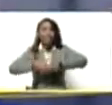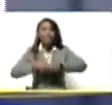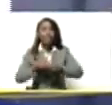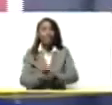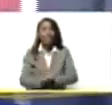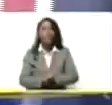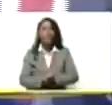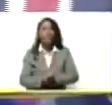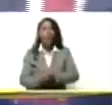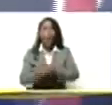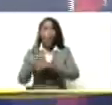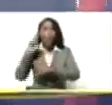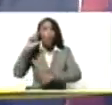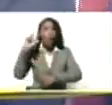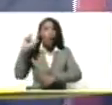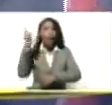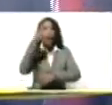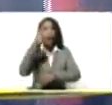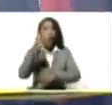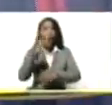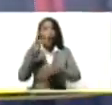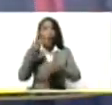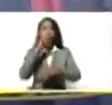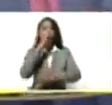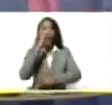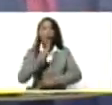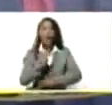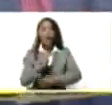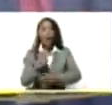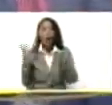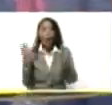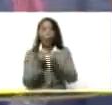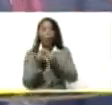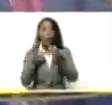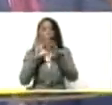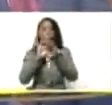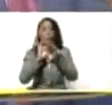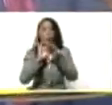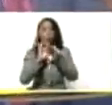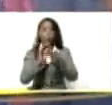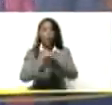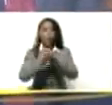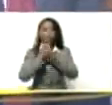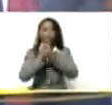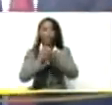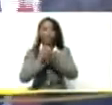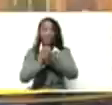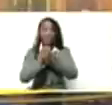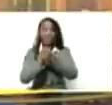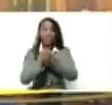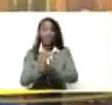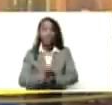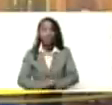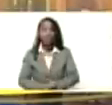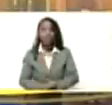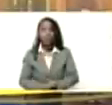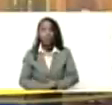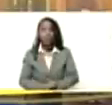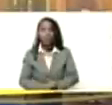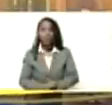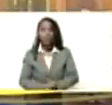economía nacional es la economía de la nueva época en la economía del futuro